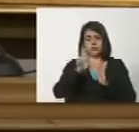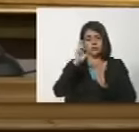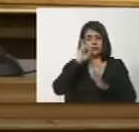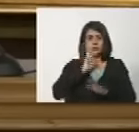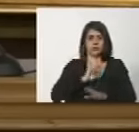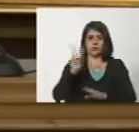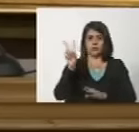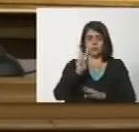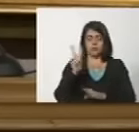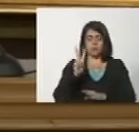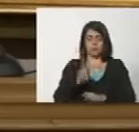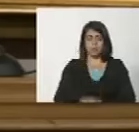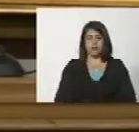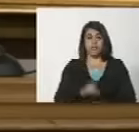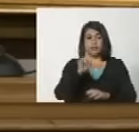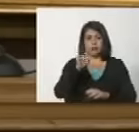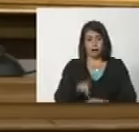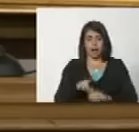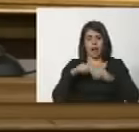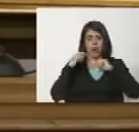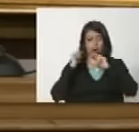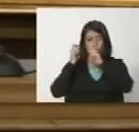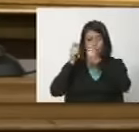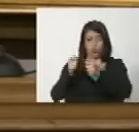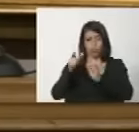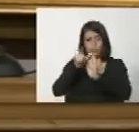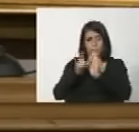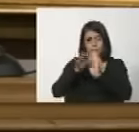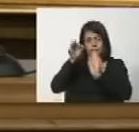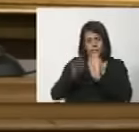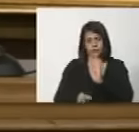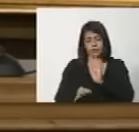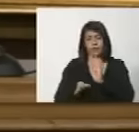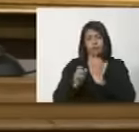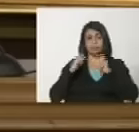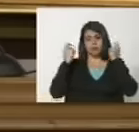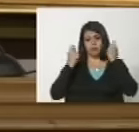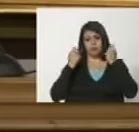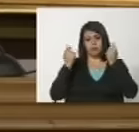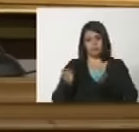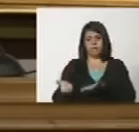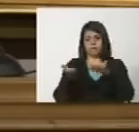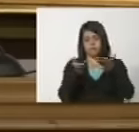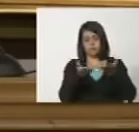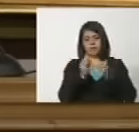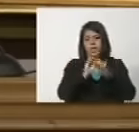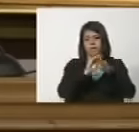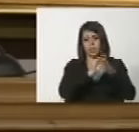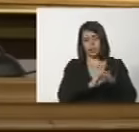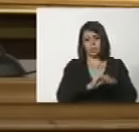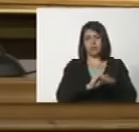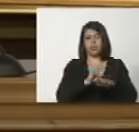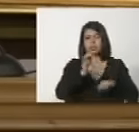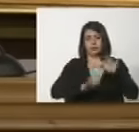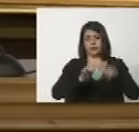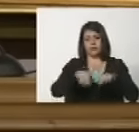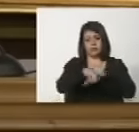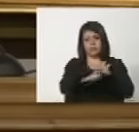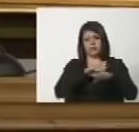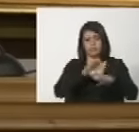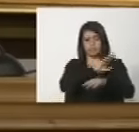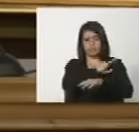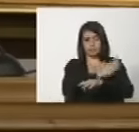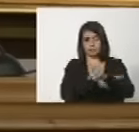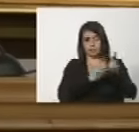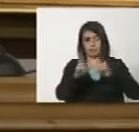de la República Bolivariana de Venezuela. Se remite a Gaceta Oficial a los fines de su publicación. Se notifica por secretaría al Ministerio del